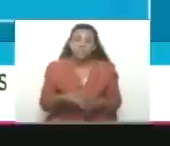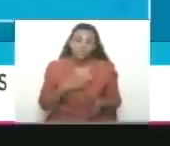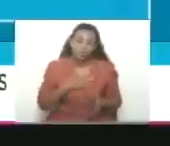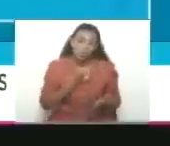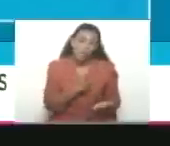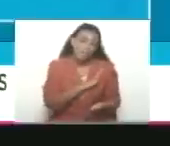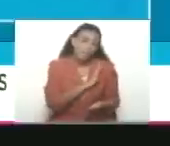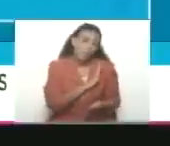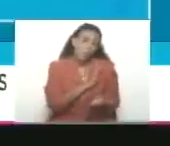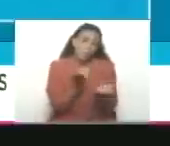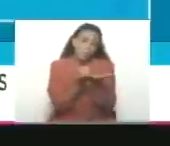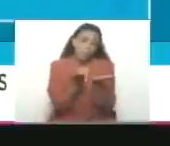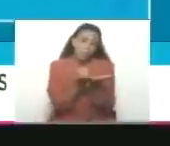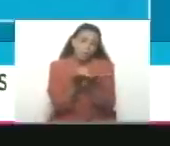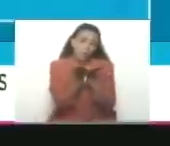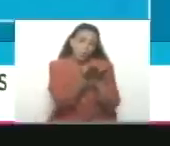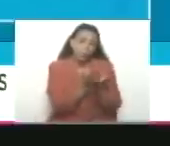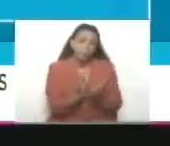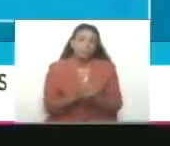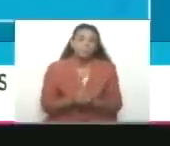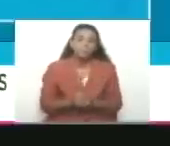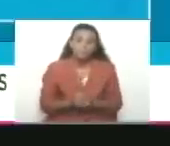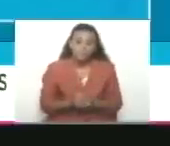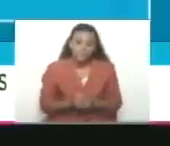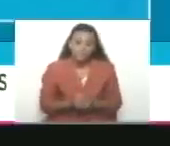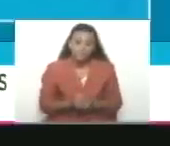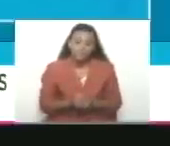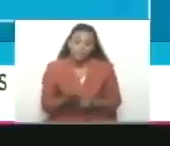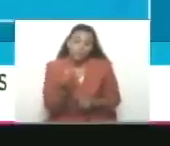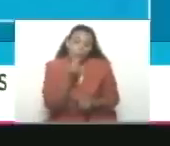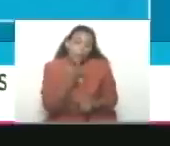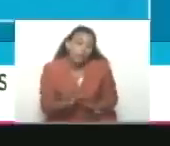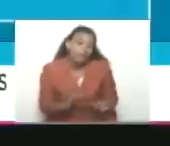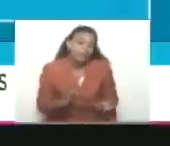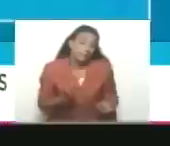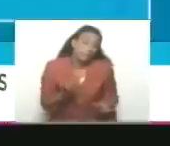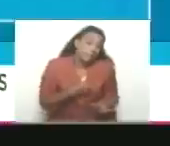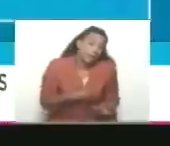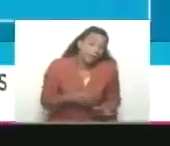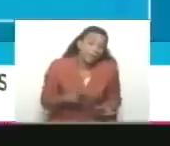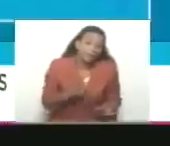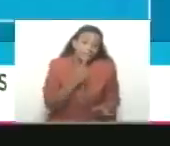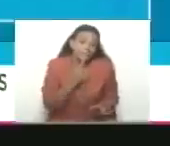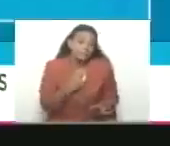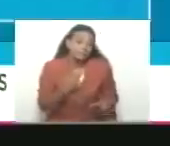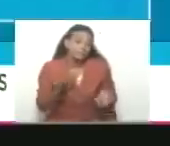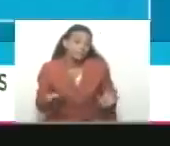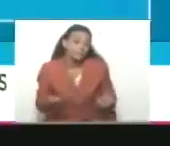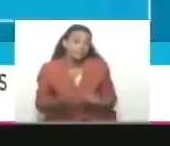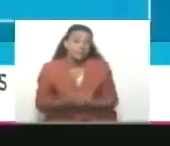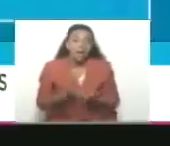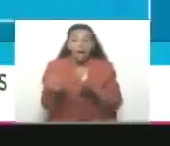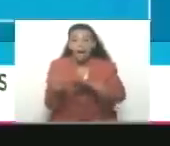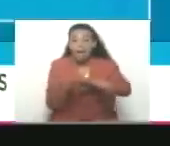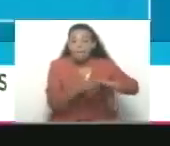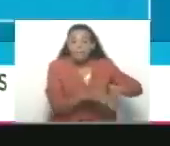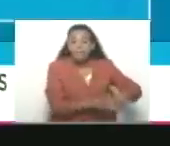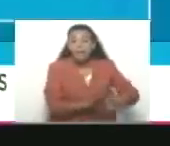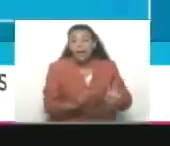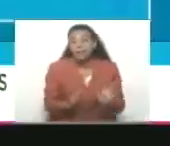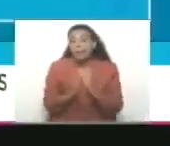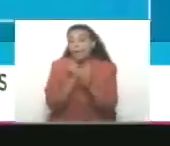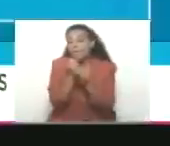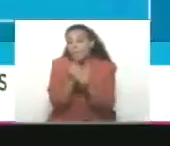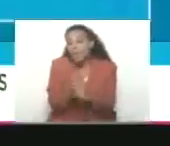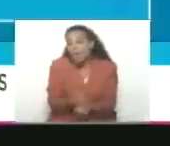para la institución y y bueno bueno Y aparte que bueno Esperamos